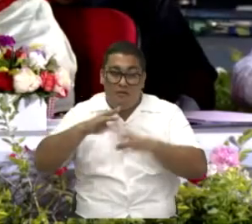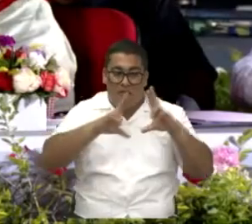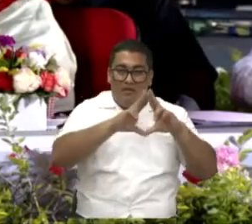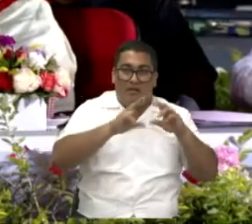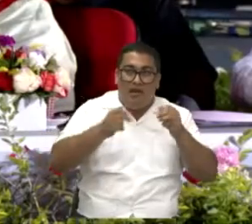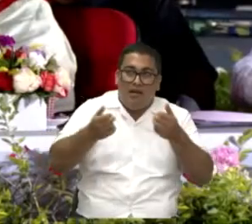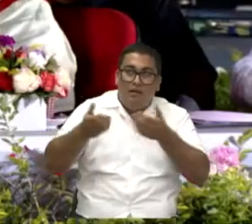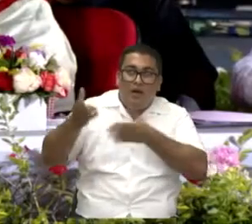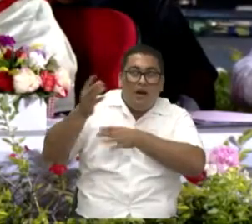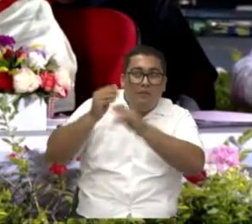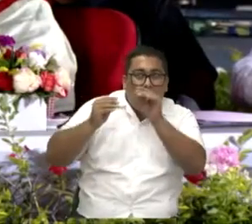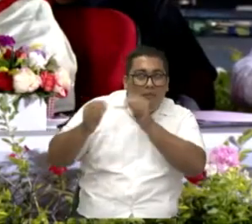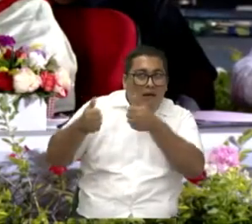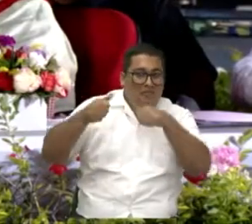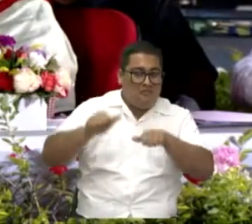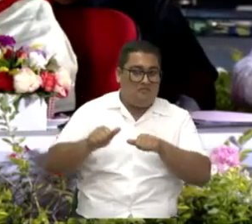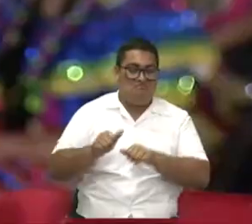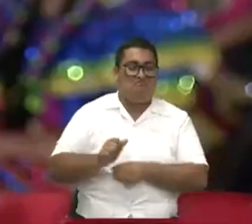Como dice el Che.